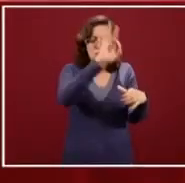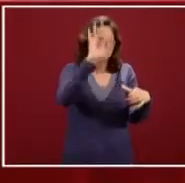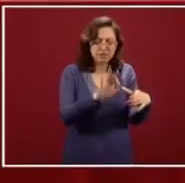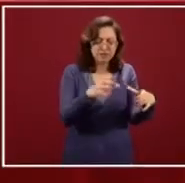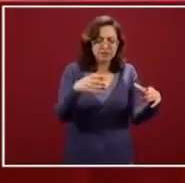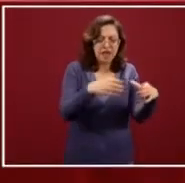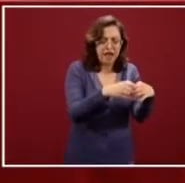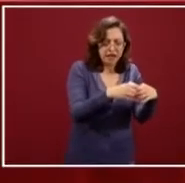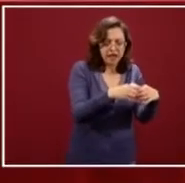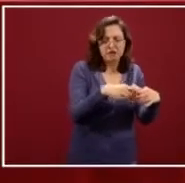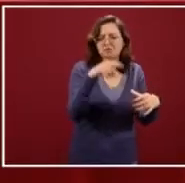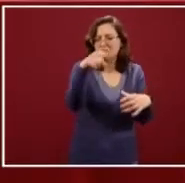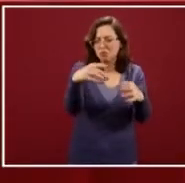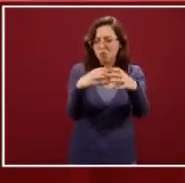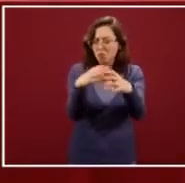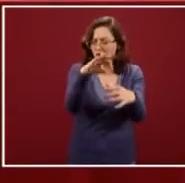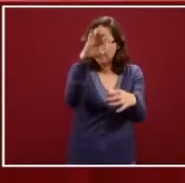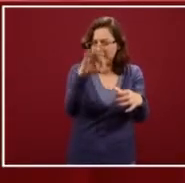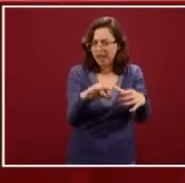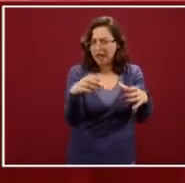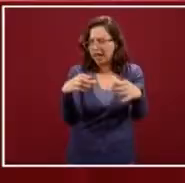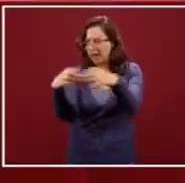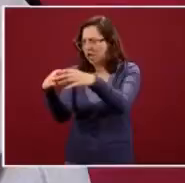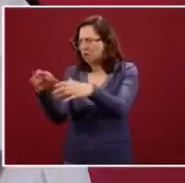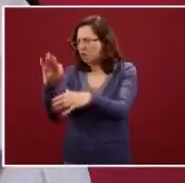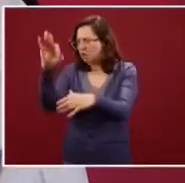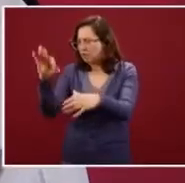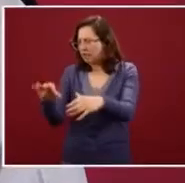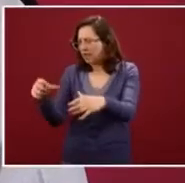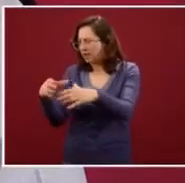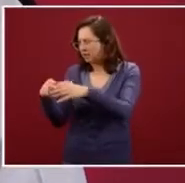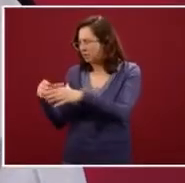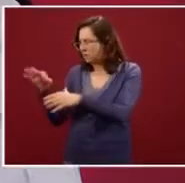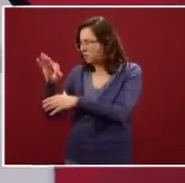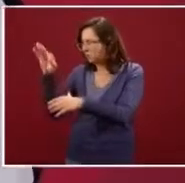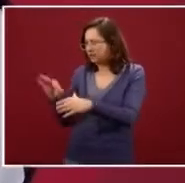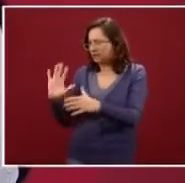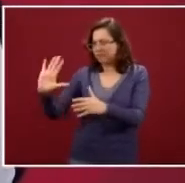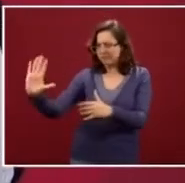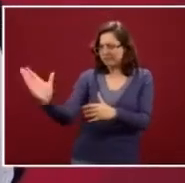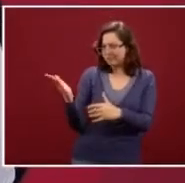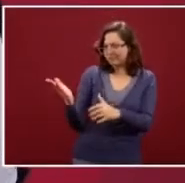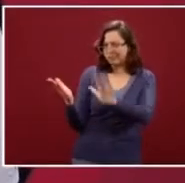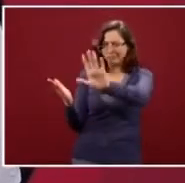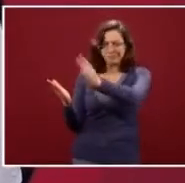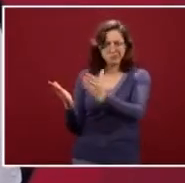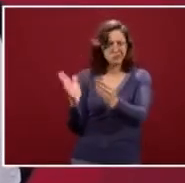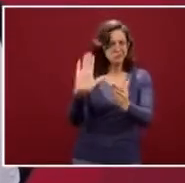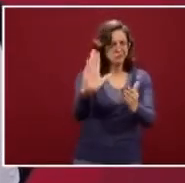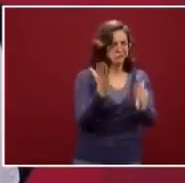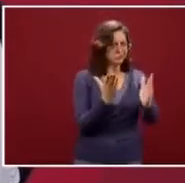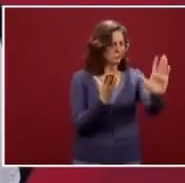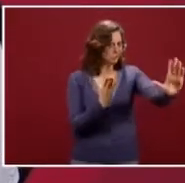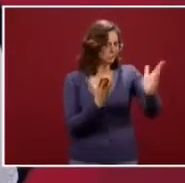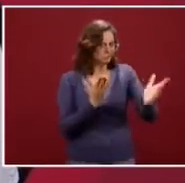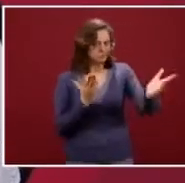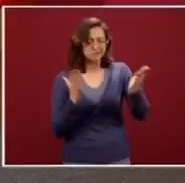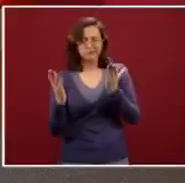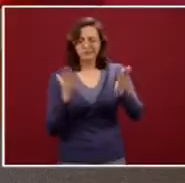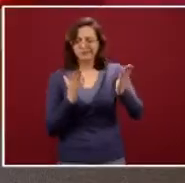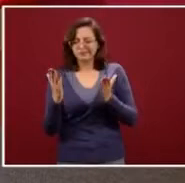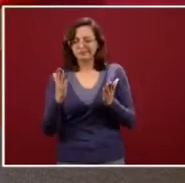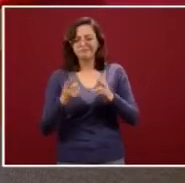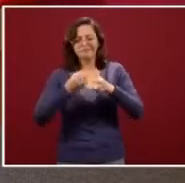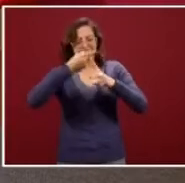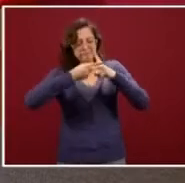en diferentes partes del país para obtener una muestra que a través de esa muestra nos permita identificar indicadores que